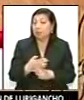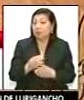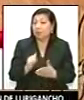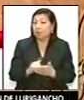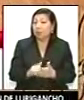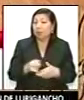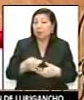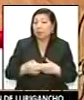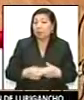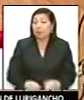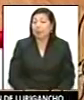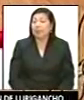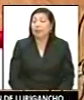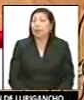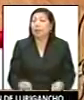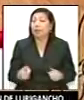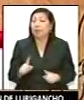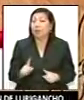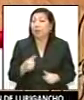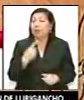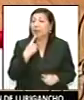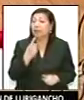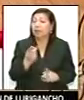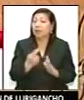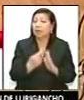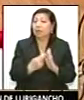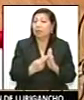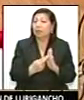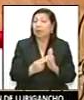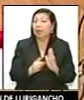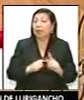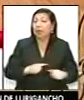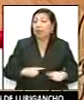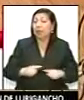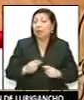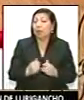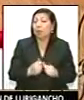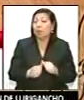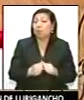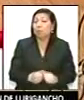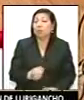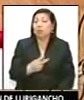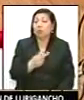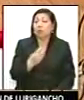por productividad, de acuerdo a lo establecido en la Resolución de Gerencia General número